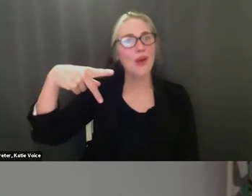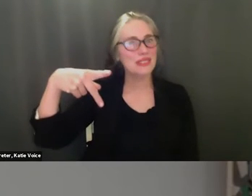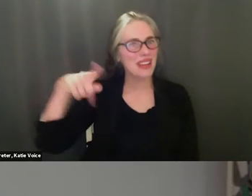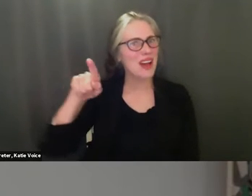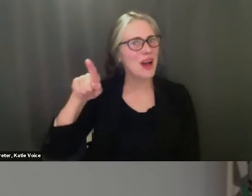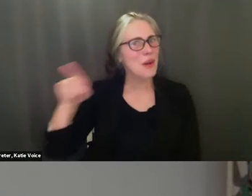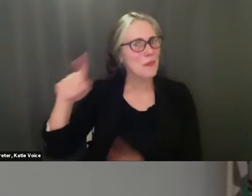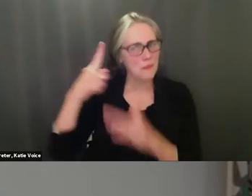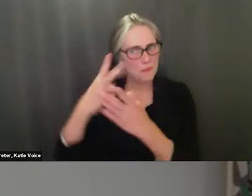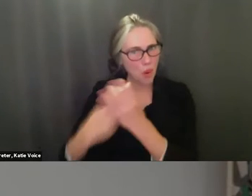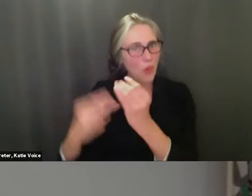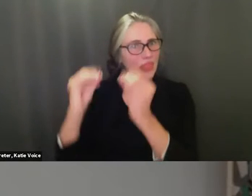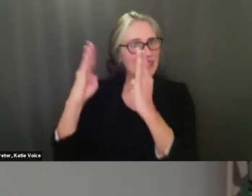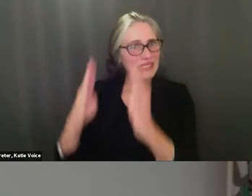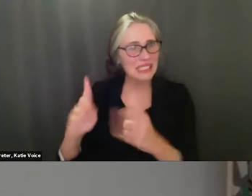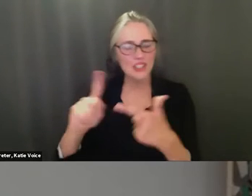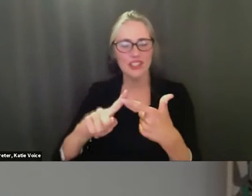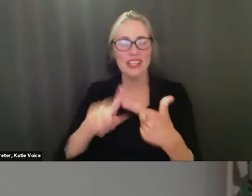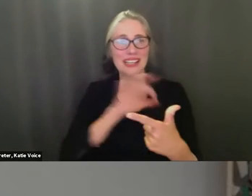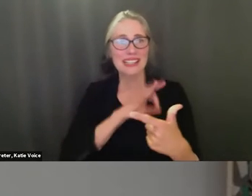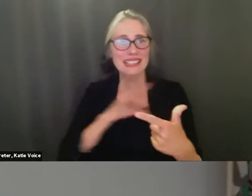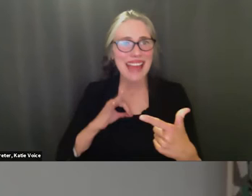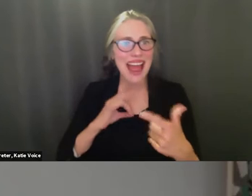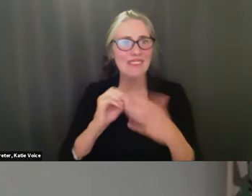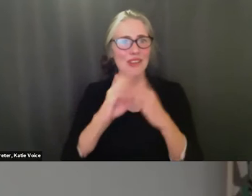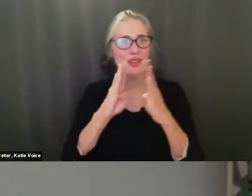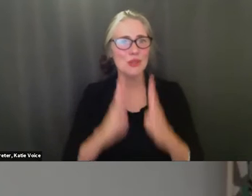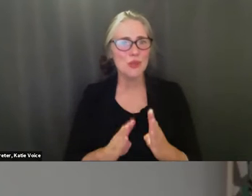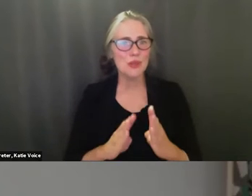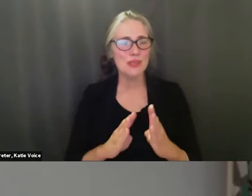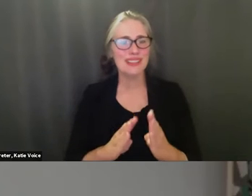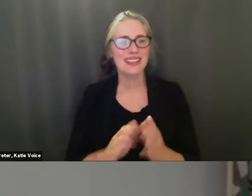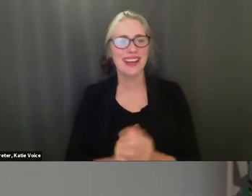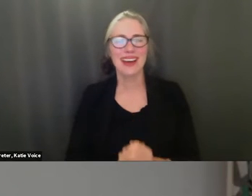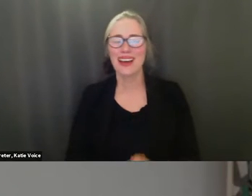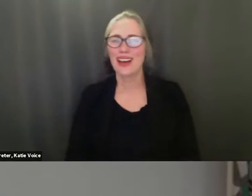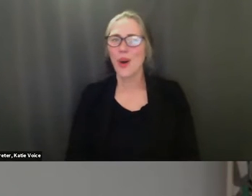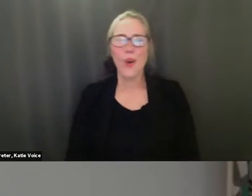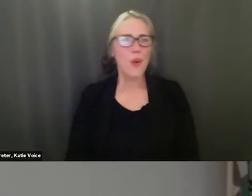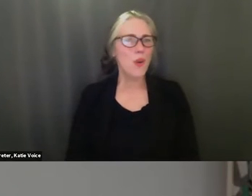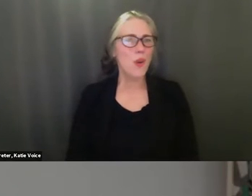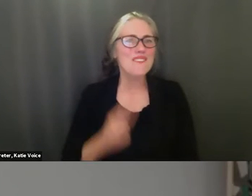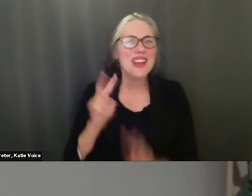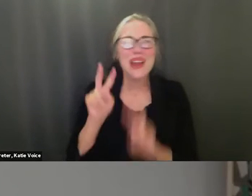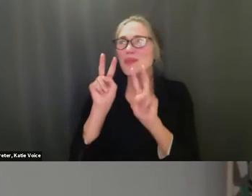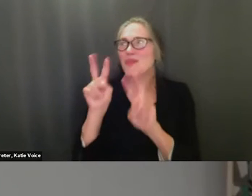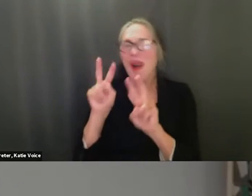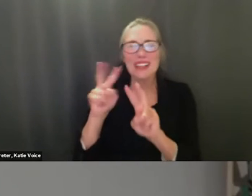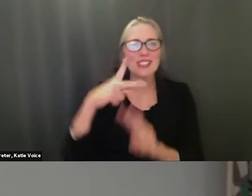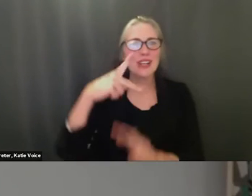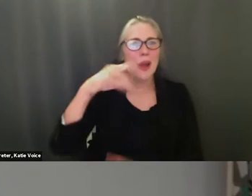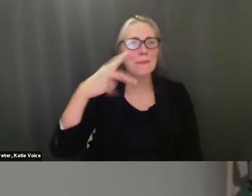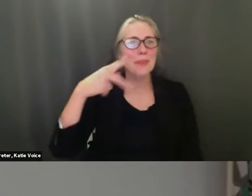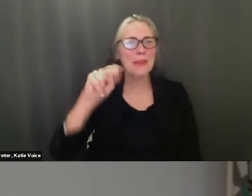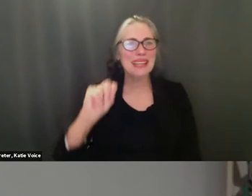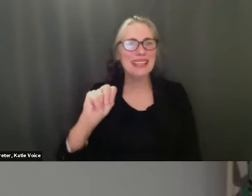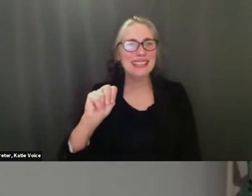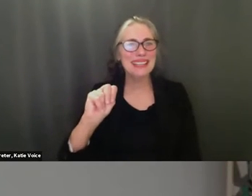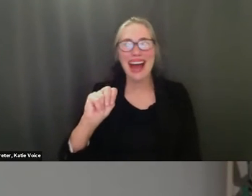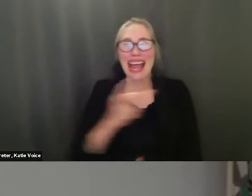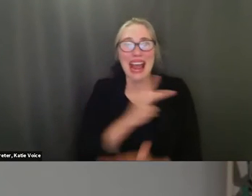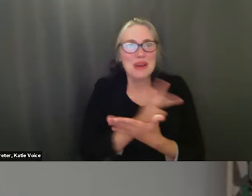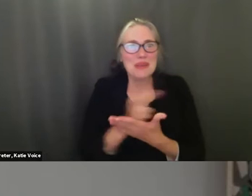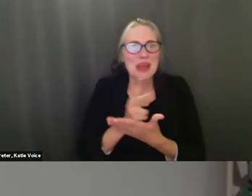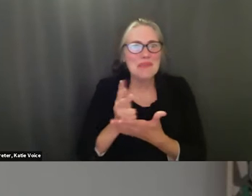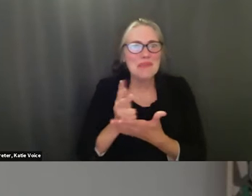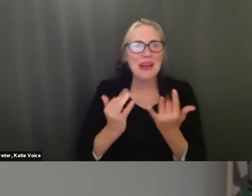estos jóvenes de Dos Pueblos, tanto de los maestros, el personal y los estudiantes, y este entusiasmo de alistarnos para ver Pippin en